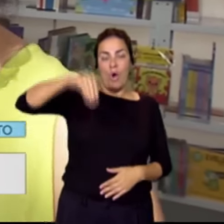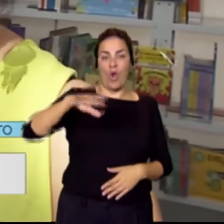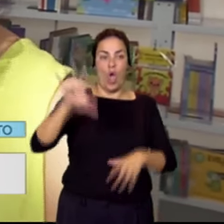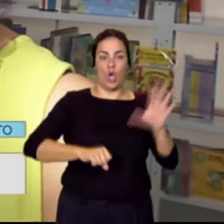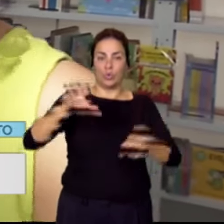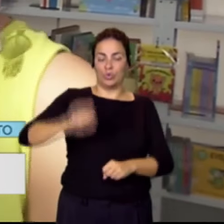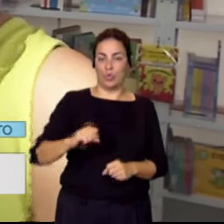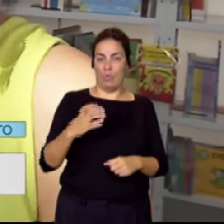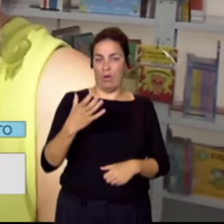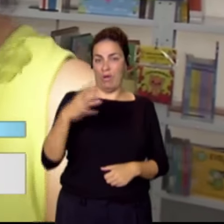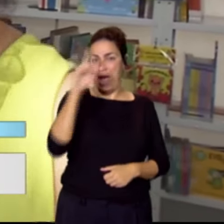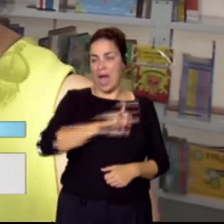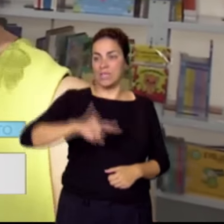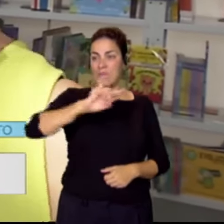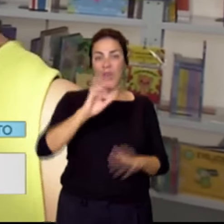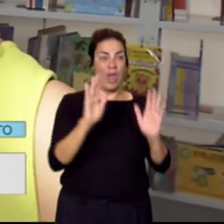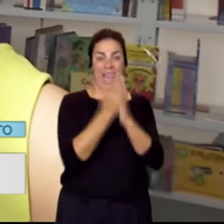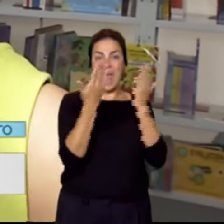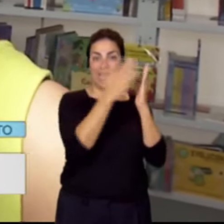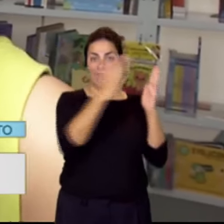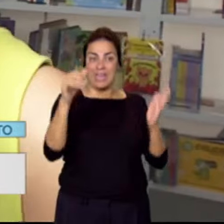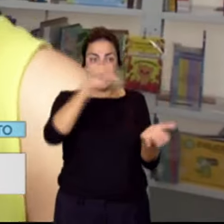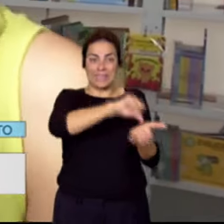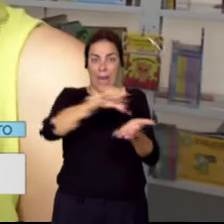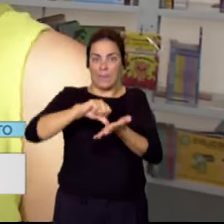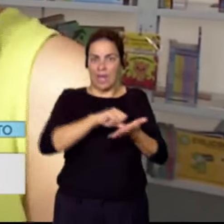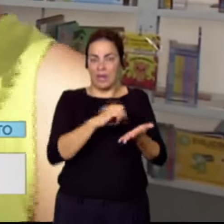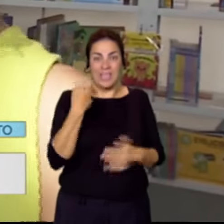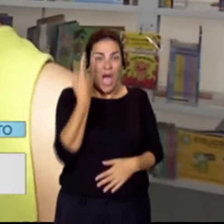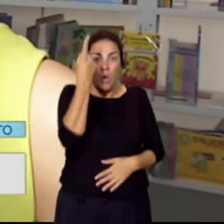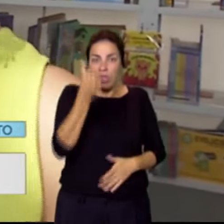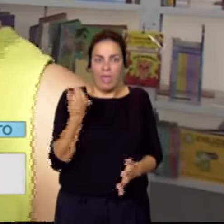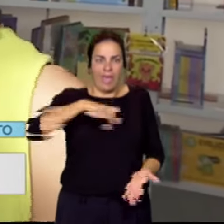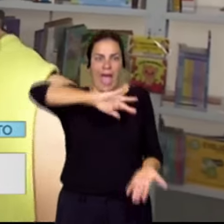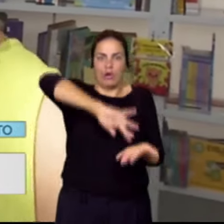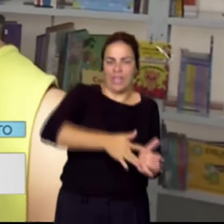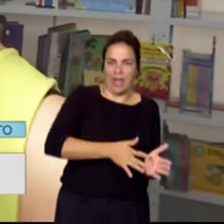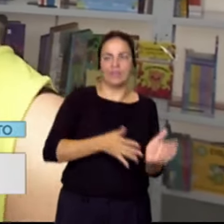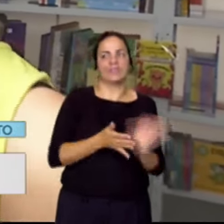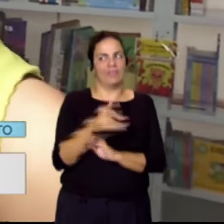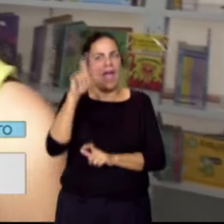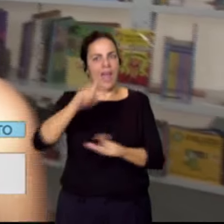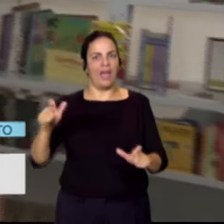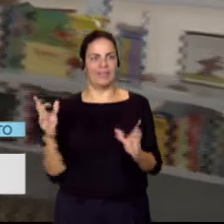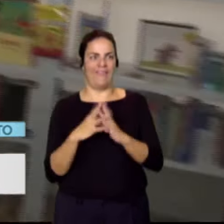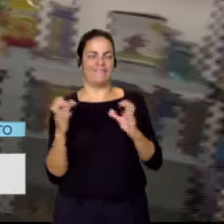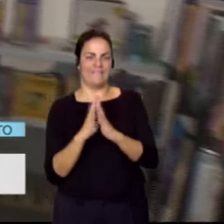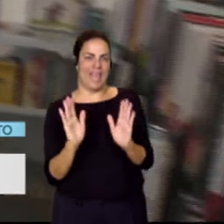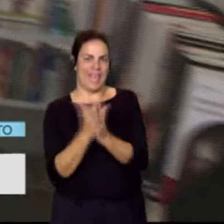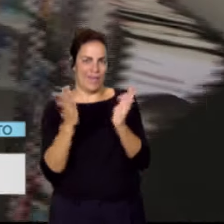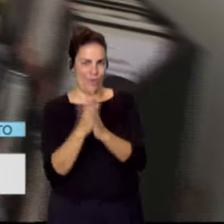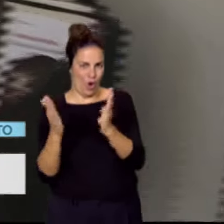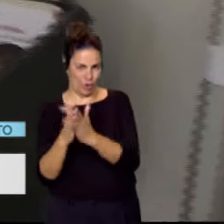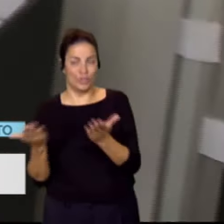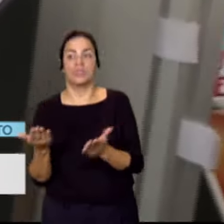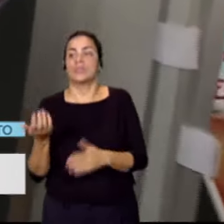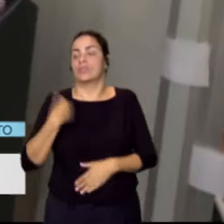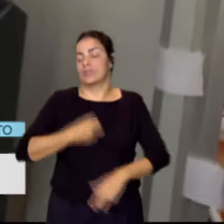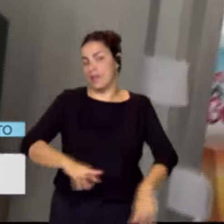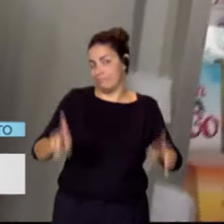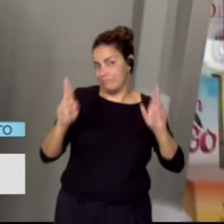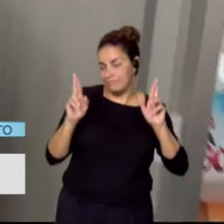librerías capitalinas ya lo han agotado en un solo día con lo que es decir la gente está con ganas de libro y nada Esperamos que siga que hay más